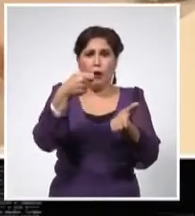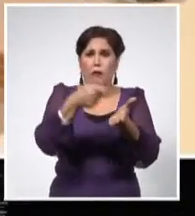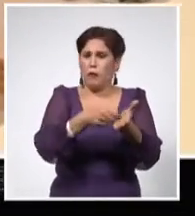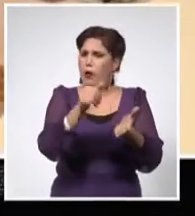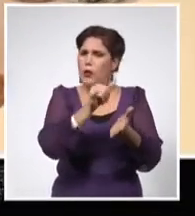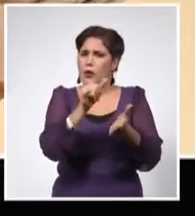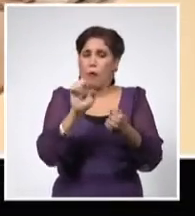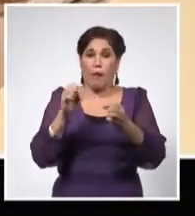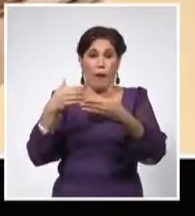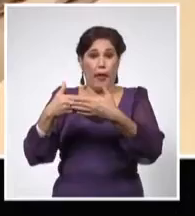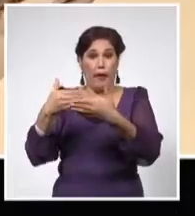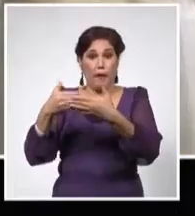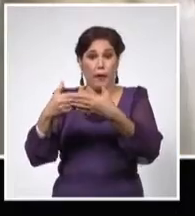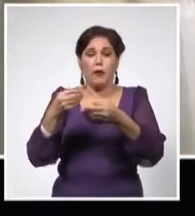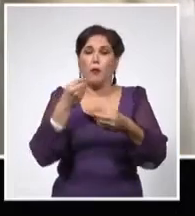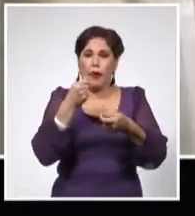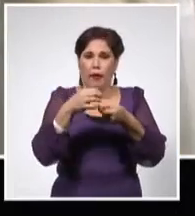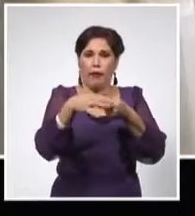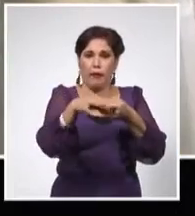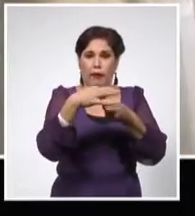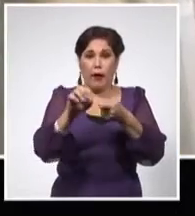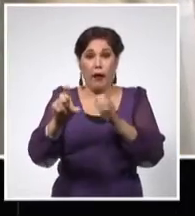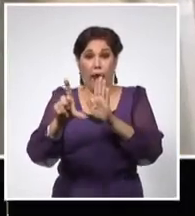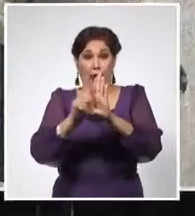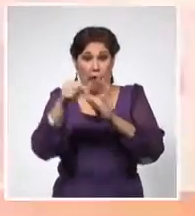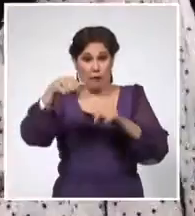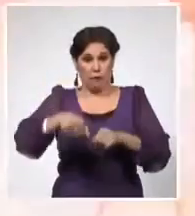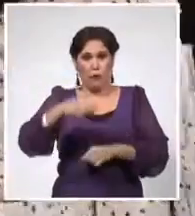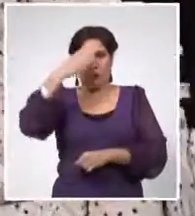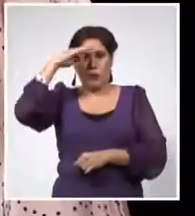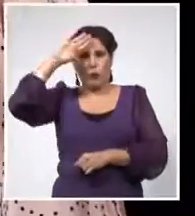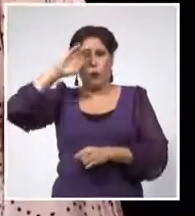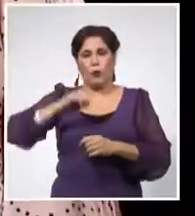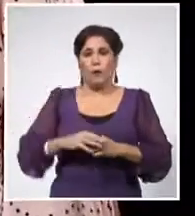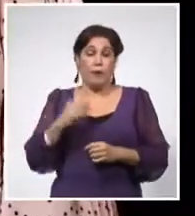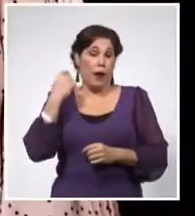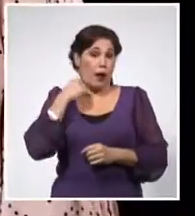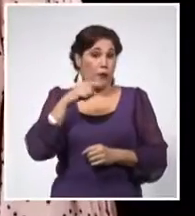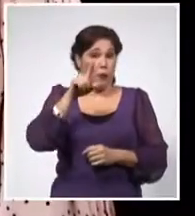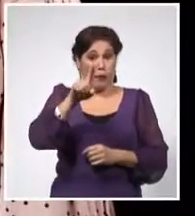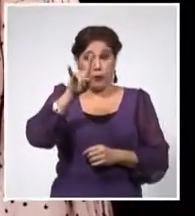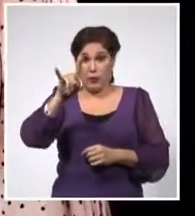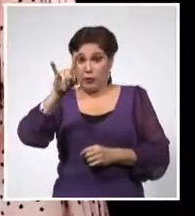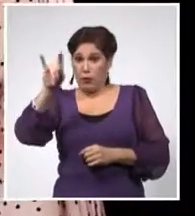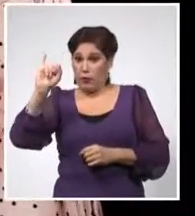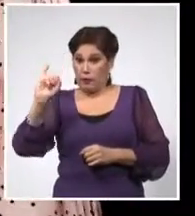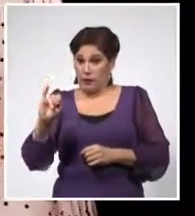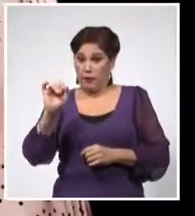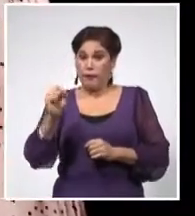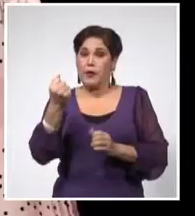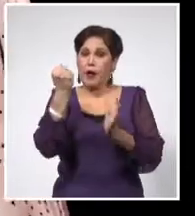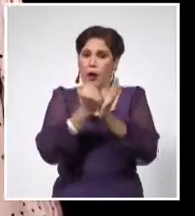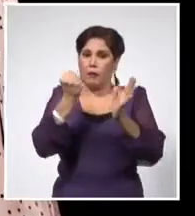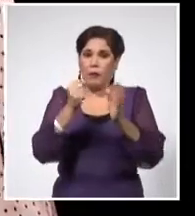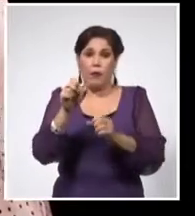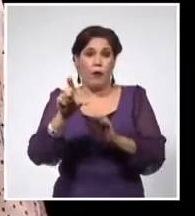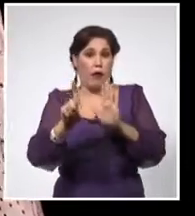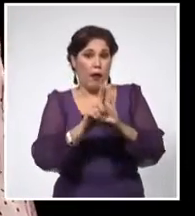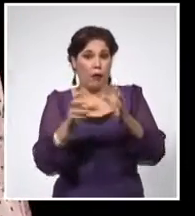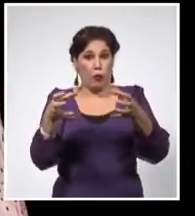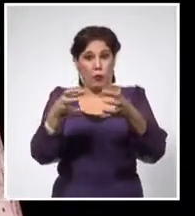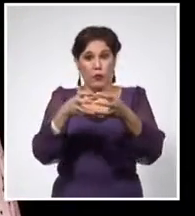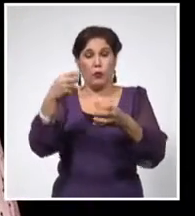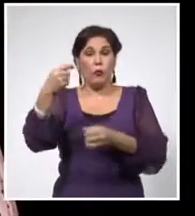de compañías subsidiarias a las leyes del país residente. En el año 96, cuando se aprobó la ley, la Comisión